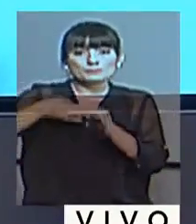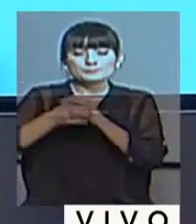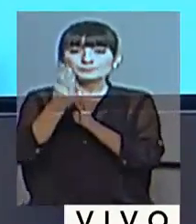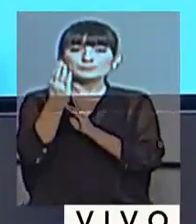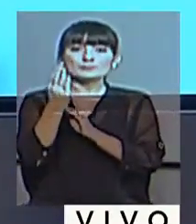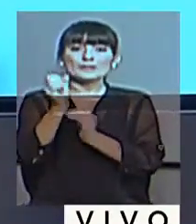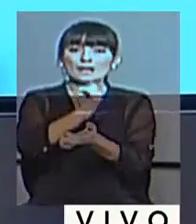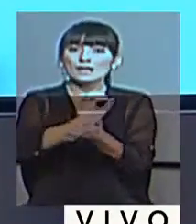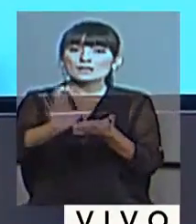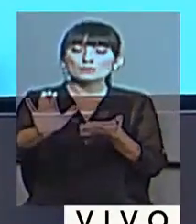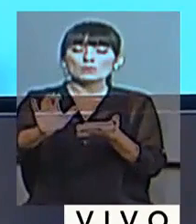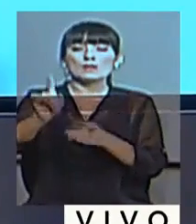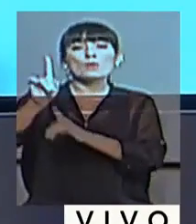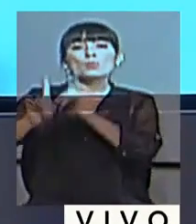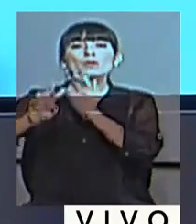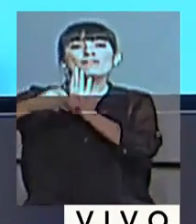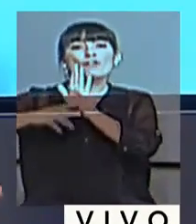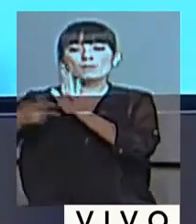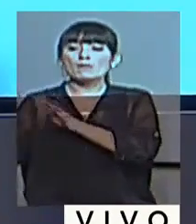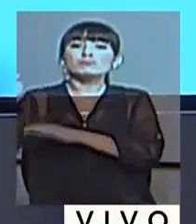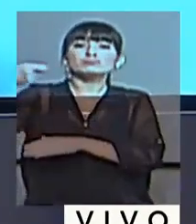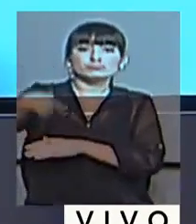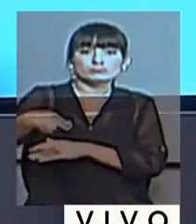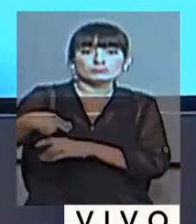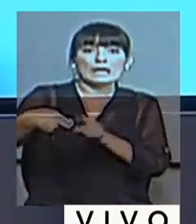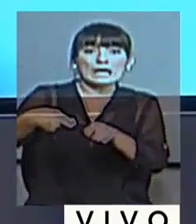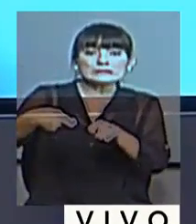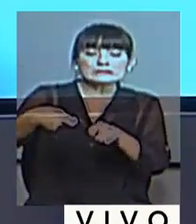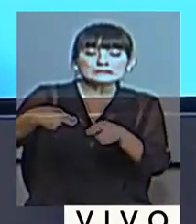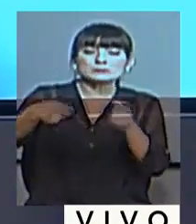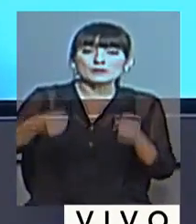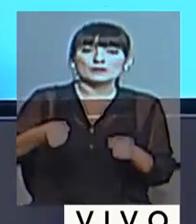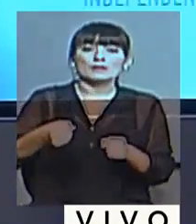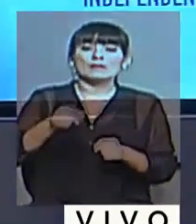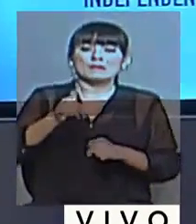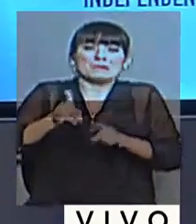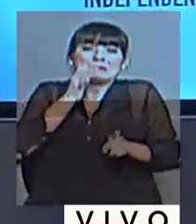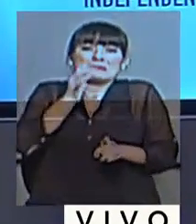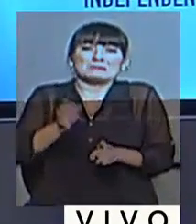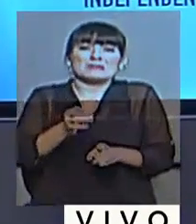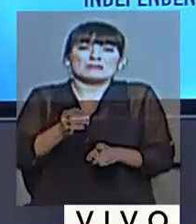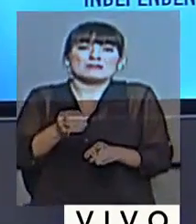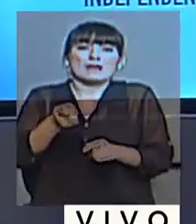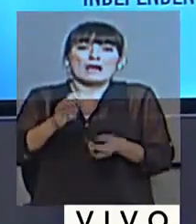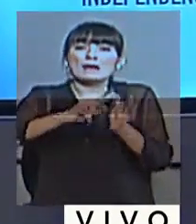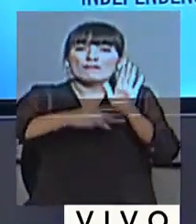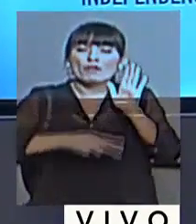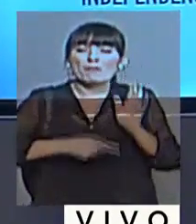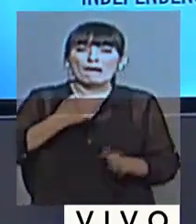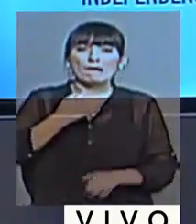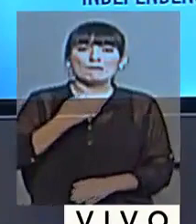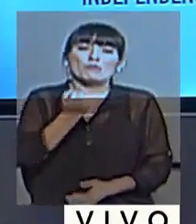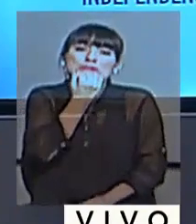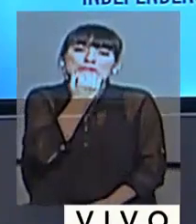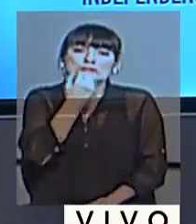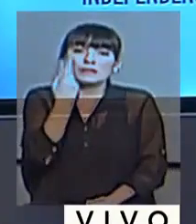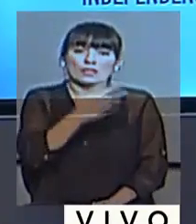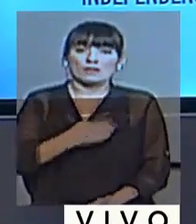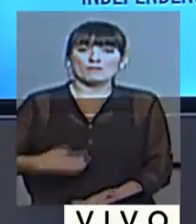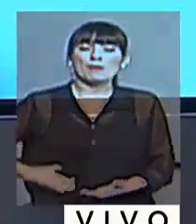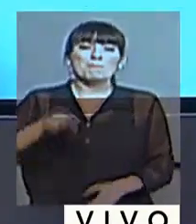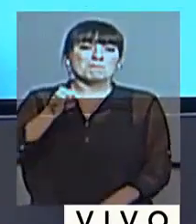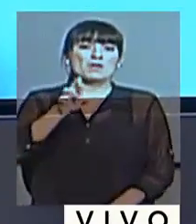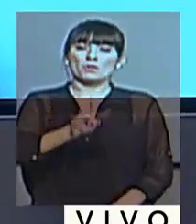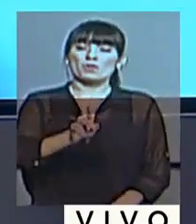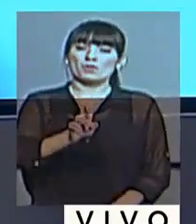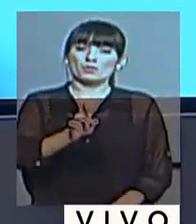parte con esta reforma. Y la reforma la ejemplifican como el error de este gobierno o como el mayor desacierto